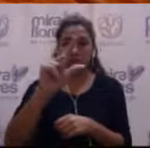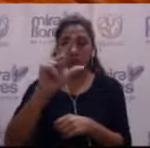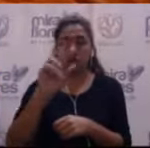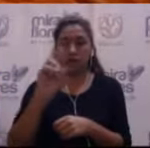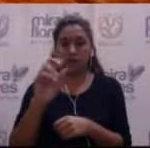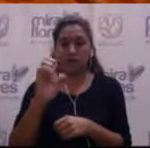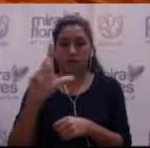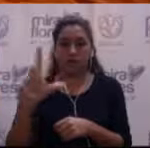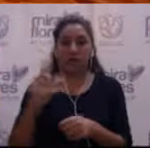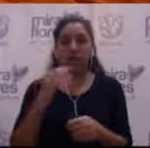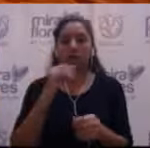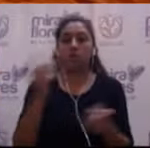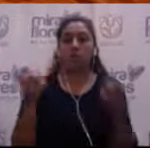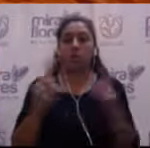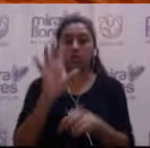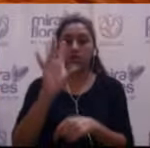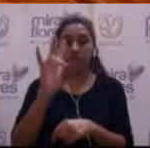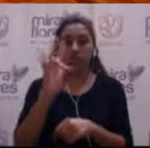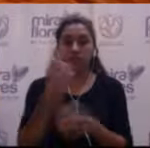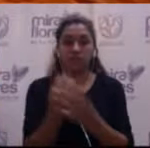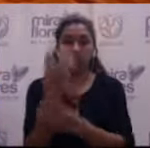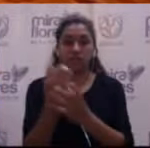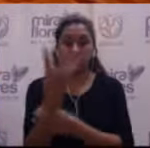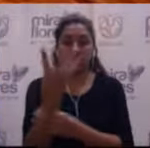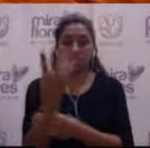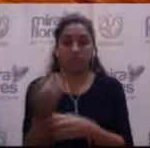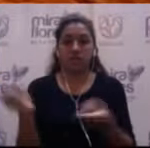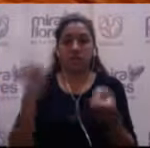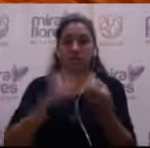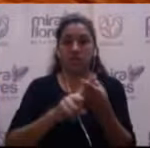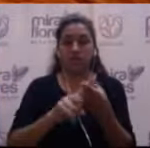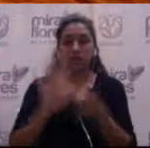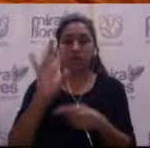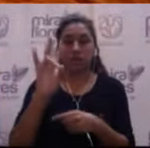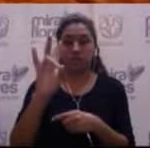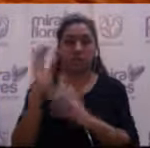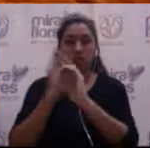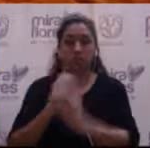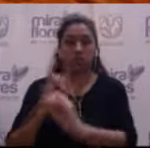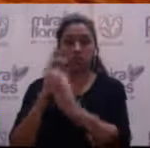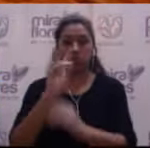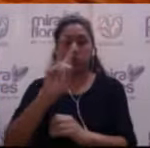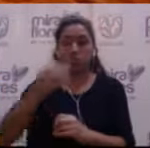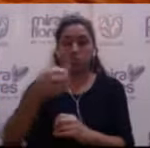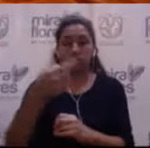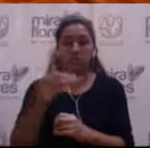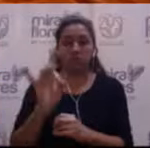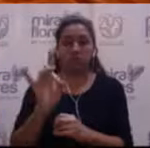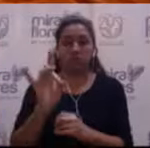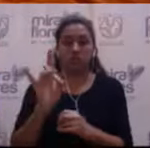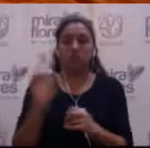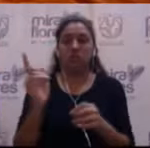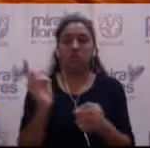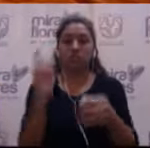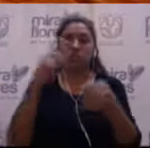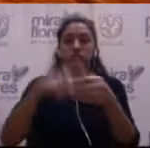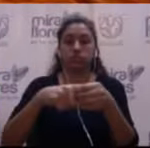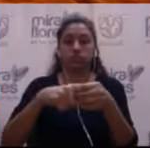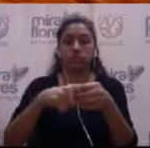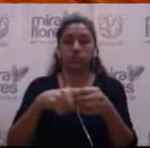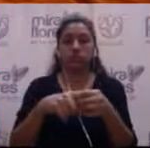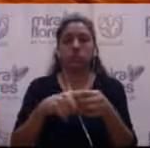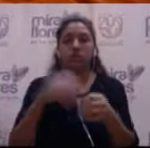efectiva a partir del 7 de septiembre del presente año y hasta el 7 de octubre del 2018, en atención a su participación como